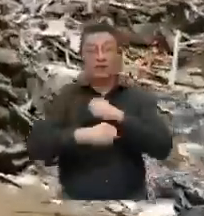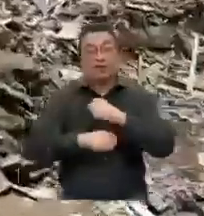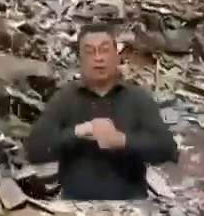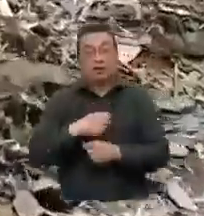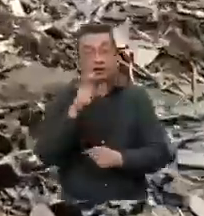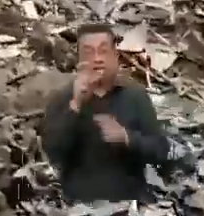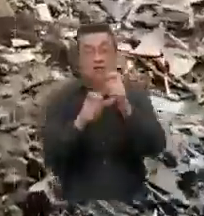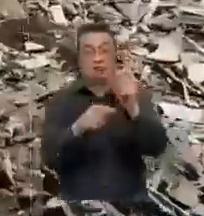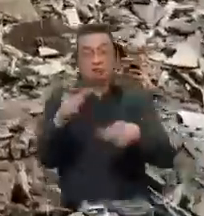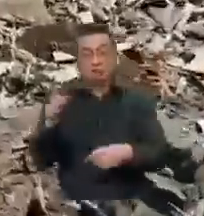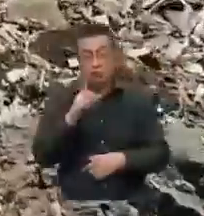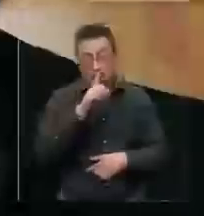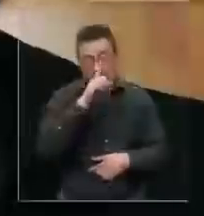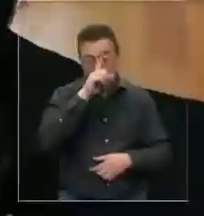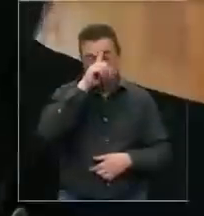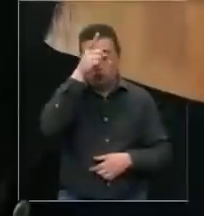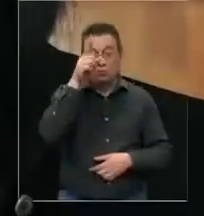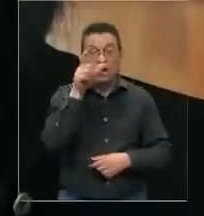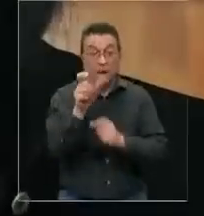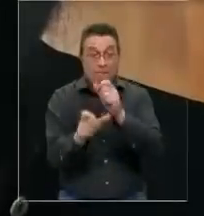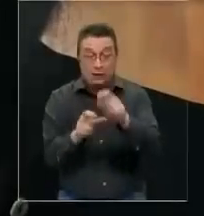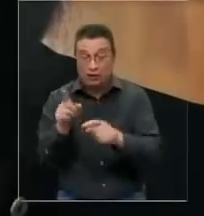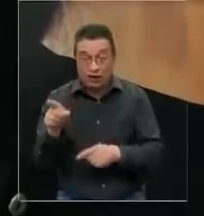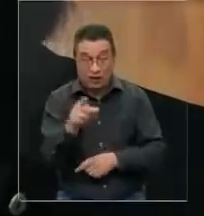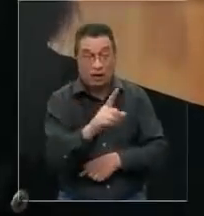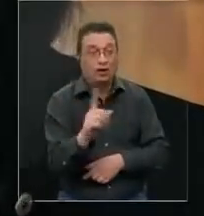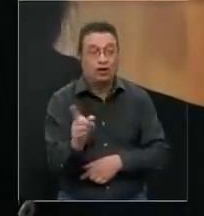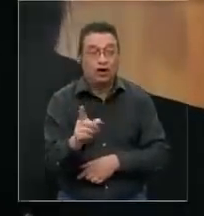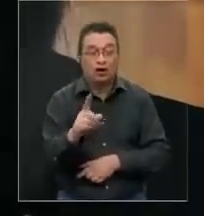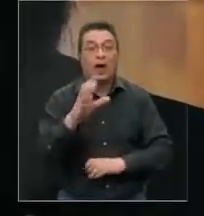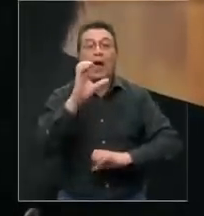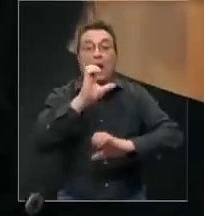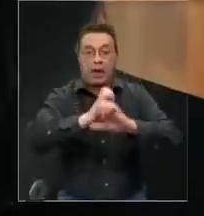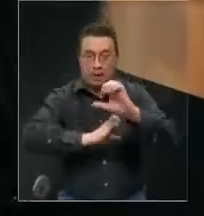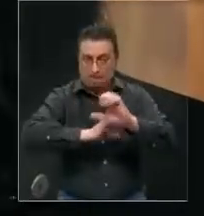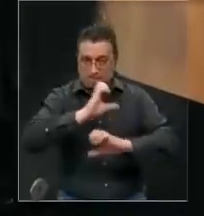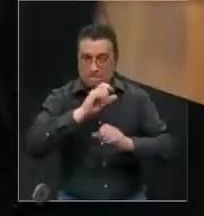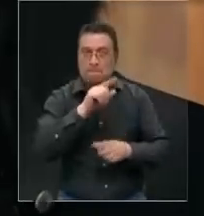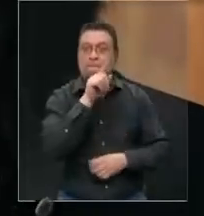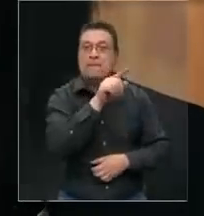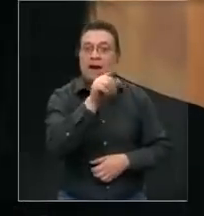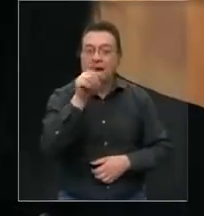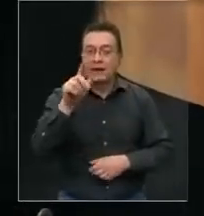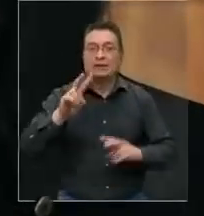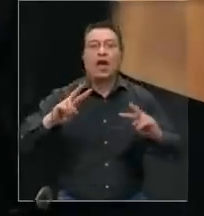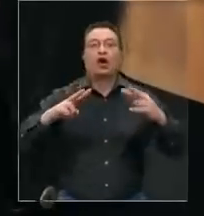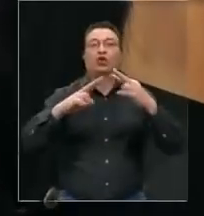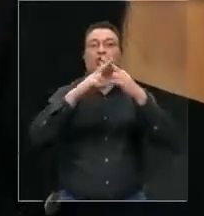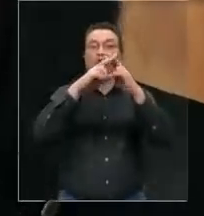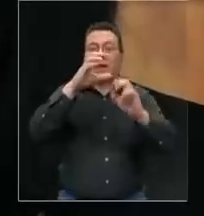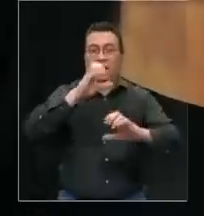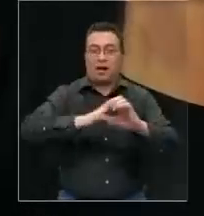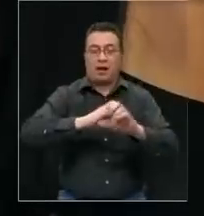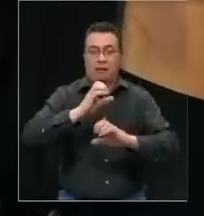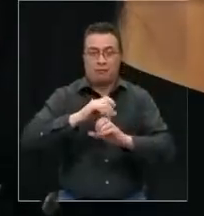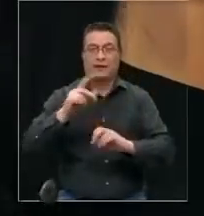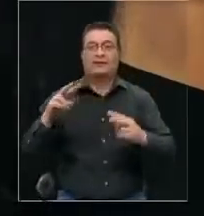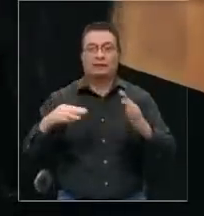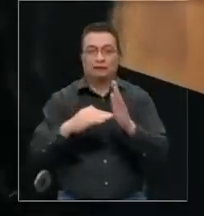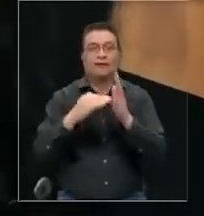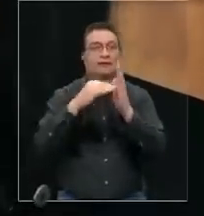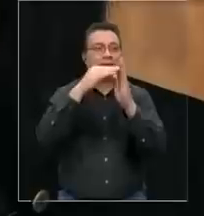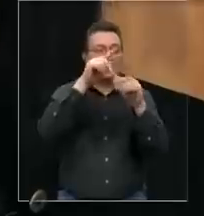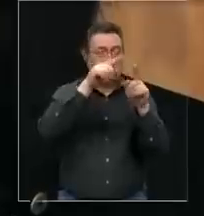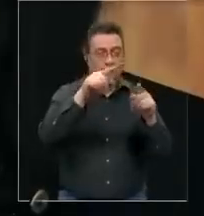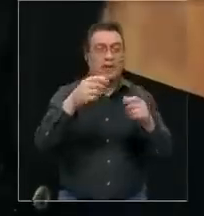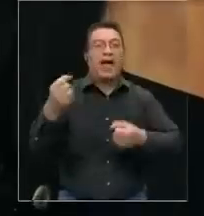está acostumbrando, y no solo la gente, quiero decir que son empresas, que son constructoras, que son inmobiliarias, que